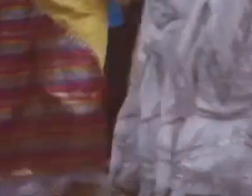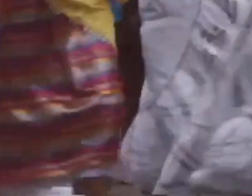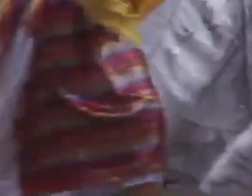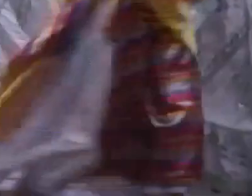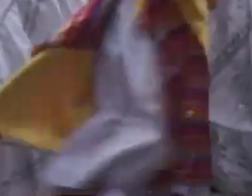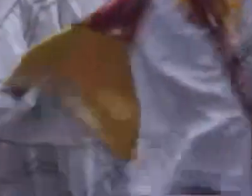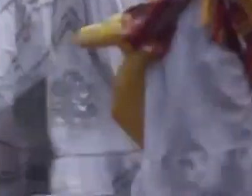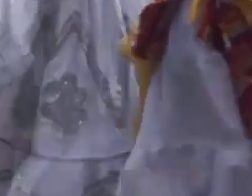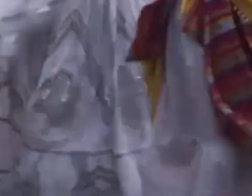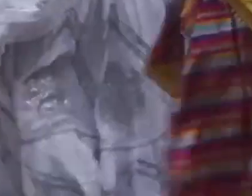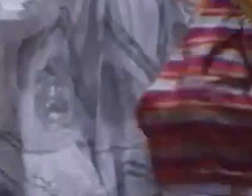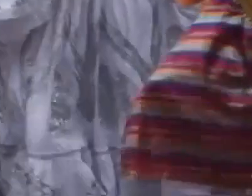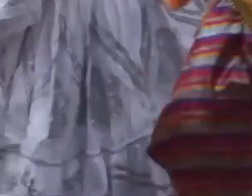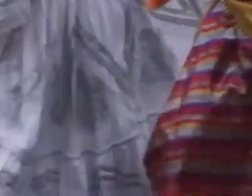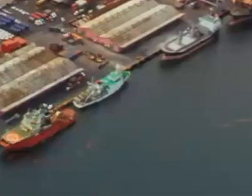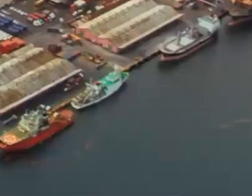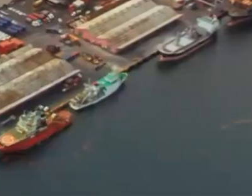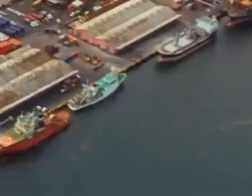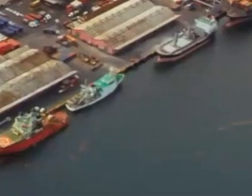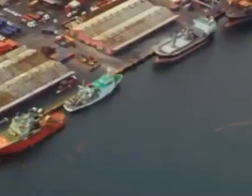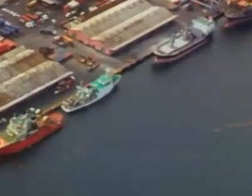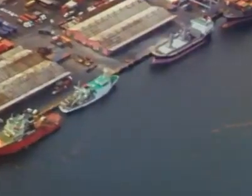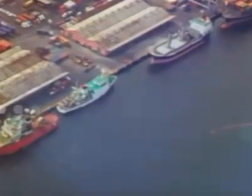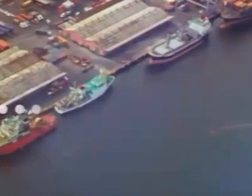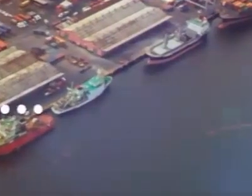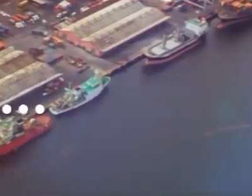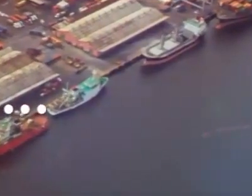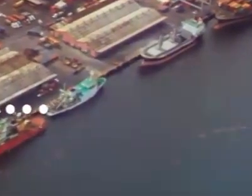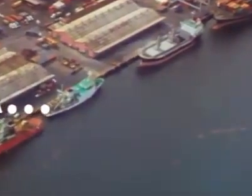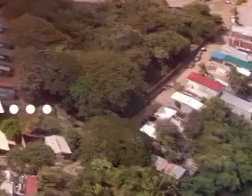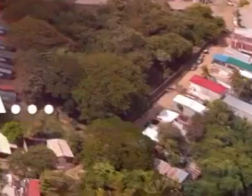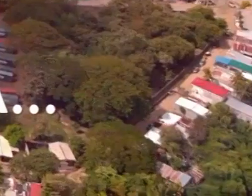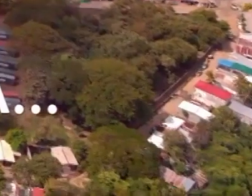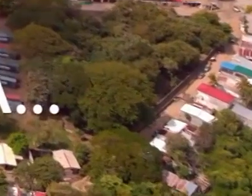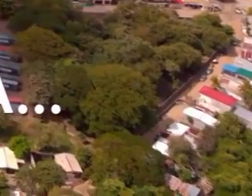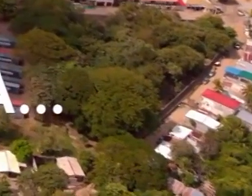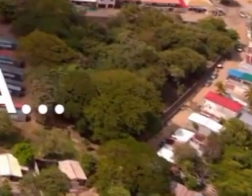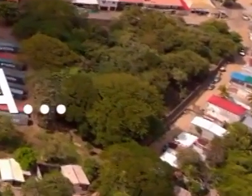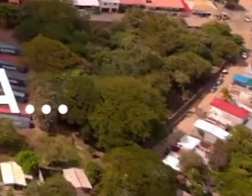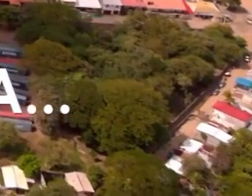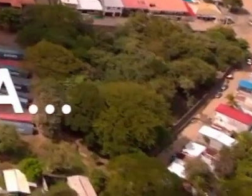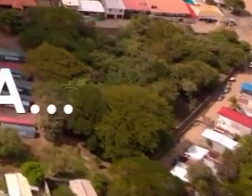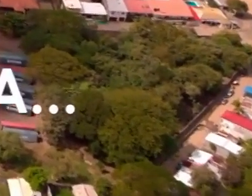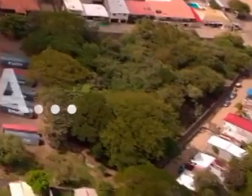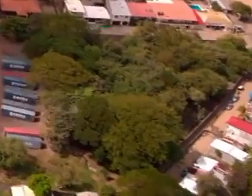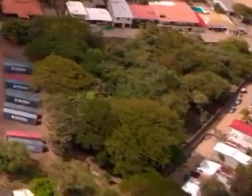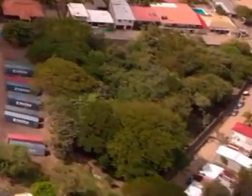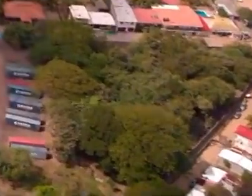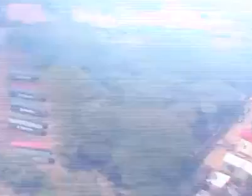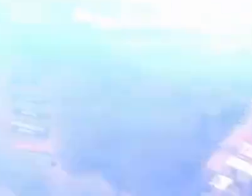libertad. Patria para todos, te amo Nicaragua, Asamblea Nacional.